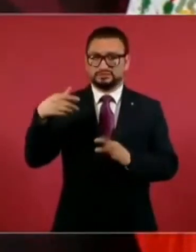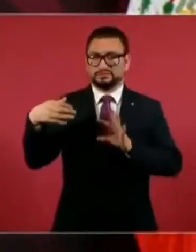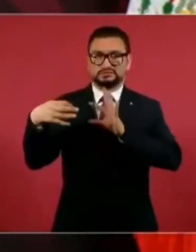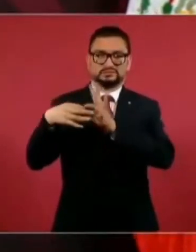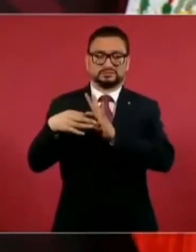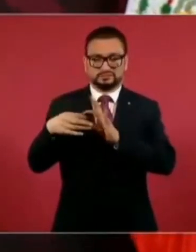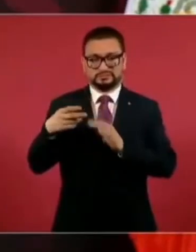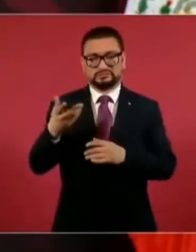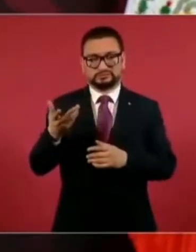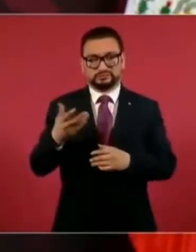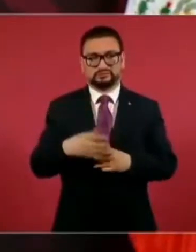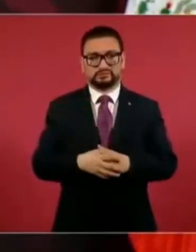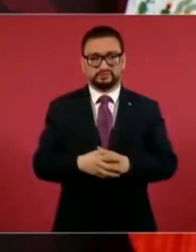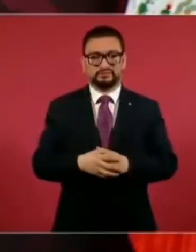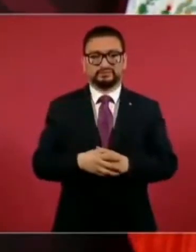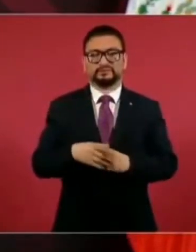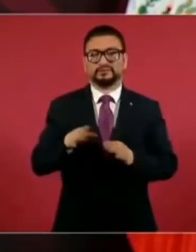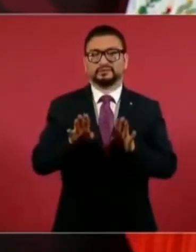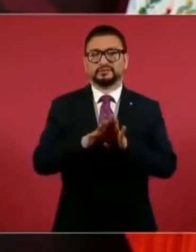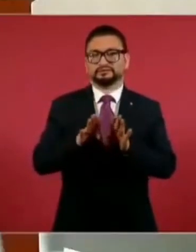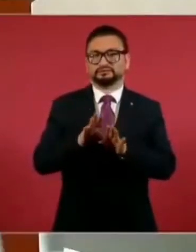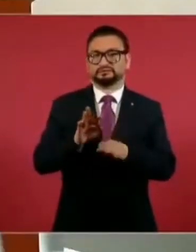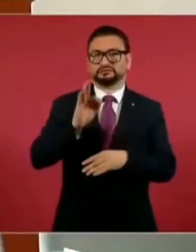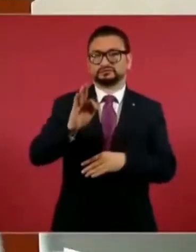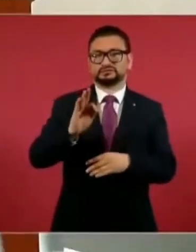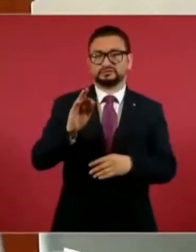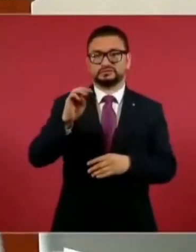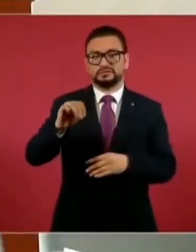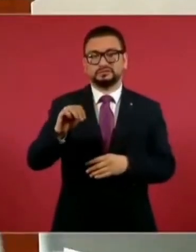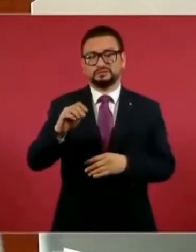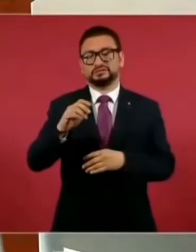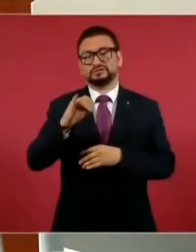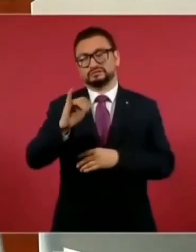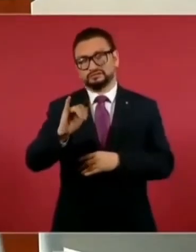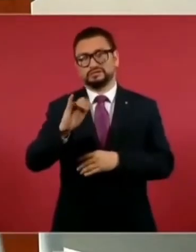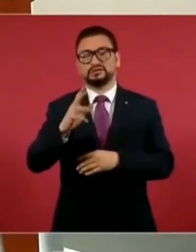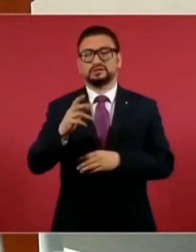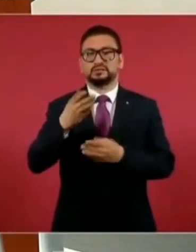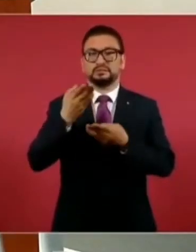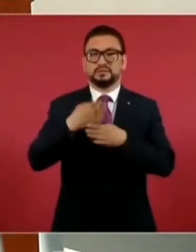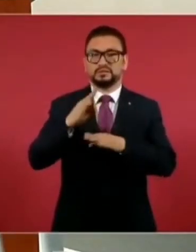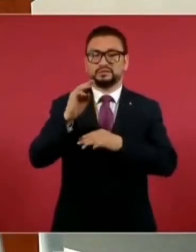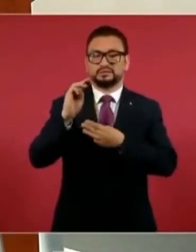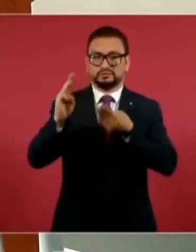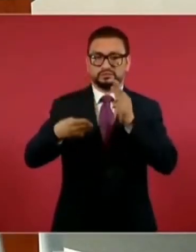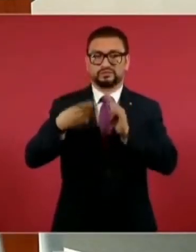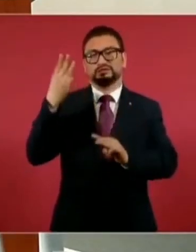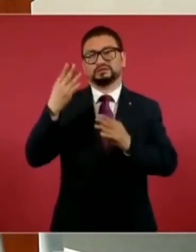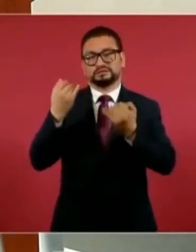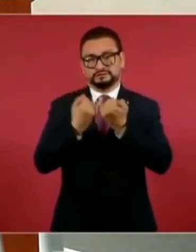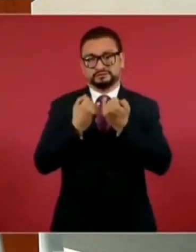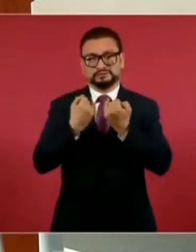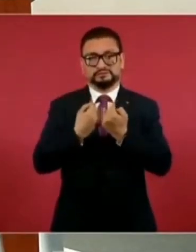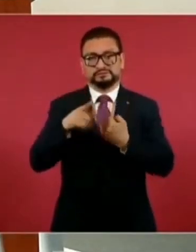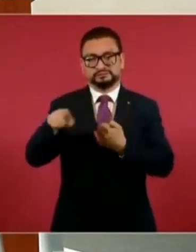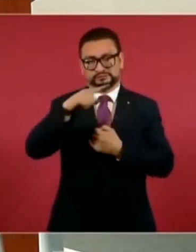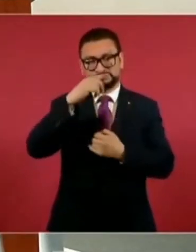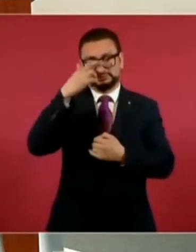apegada al Fondo Monetario Internacional, al Banco Mundial. Recuerden ustedes